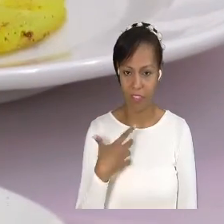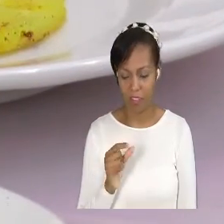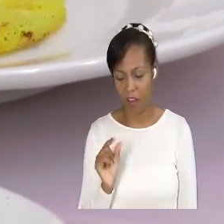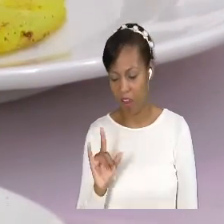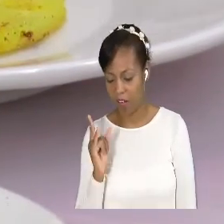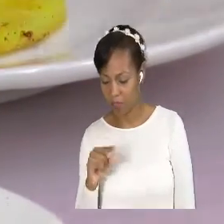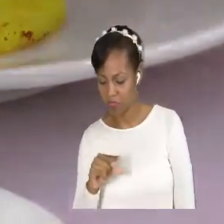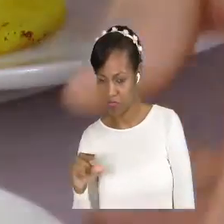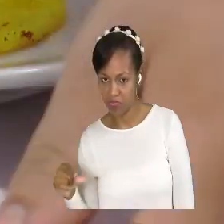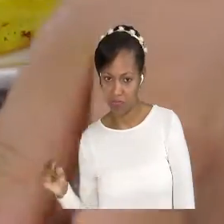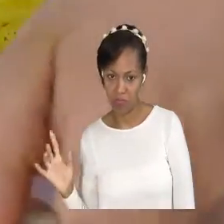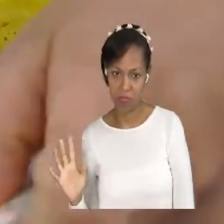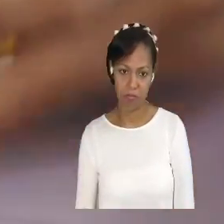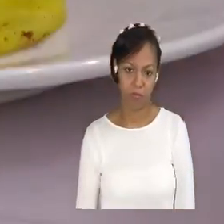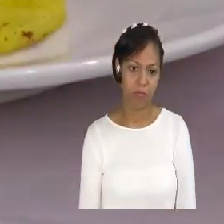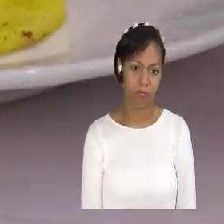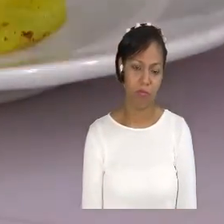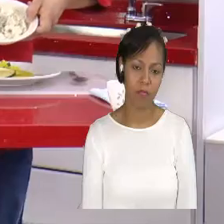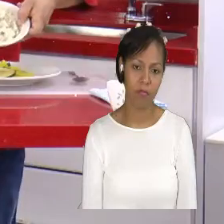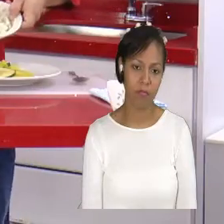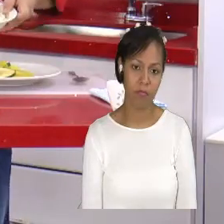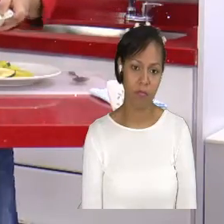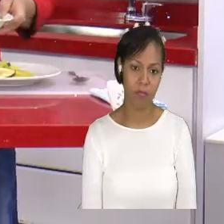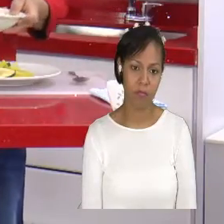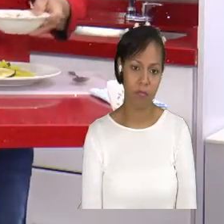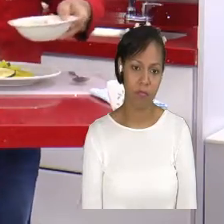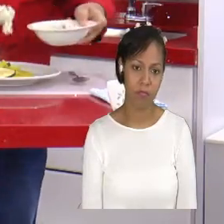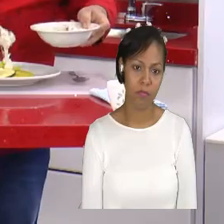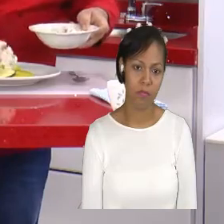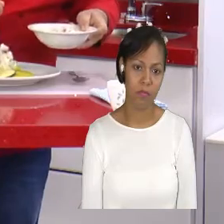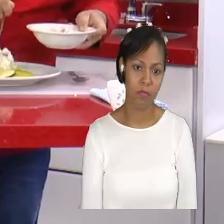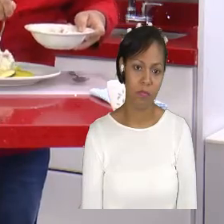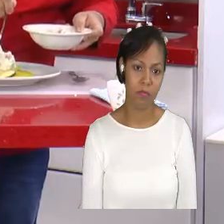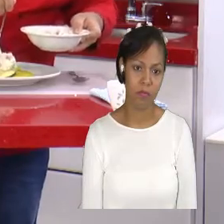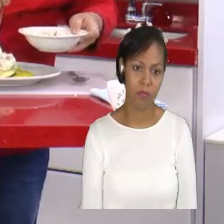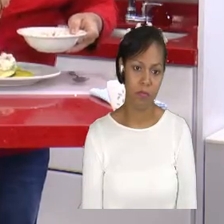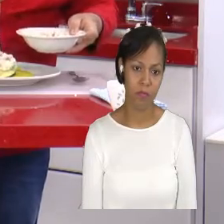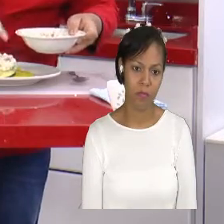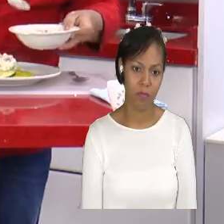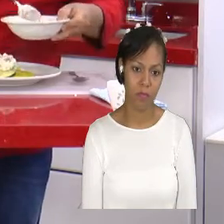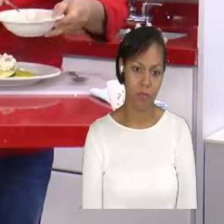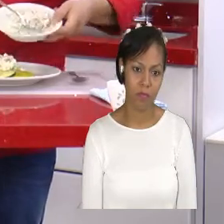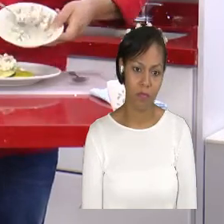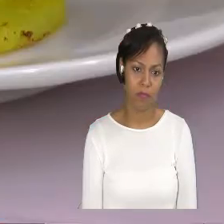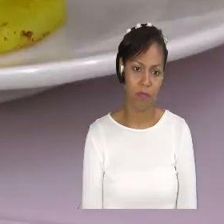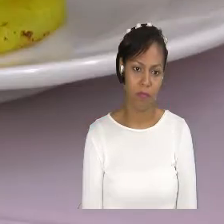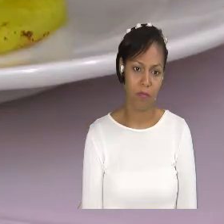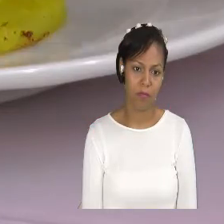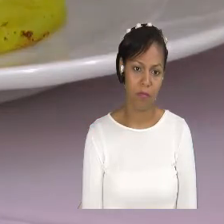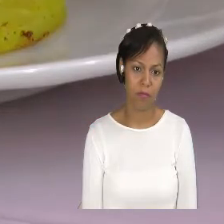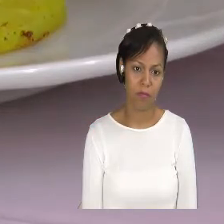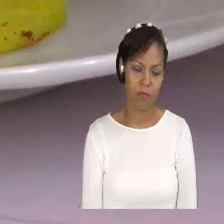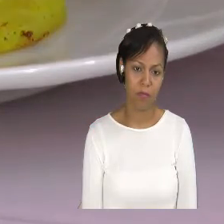permíteme. Yo acá también con la ensaladita. Vamos a poner uno como aquí.